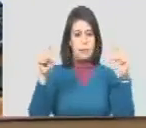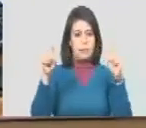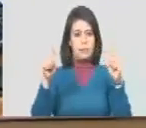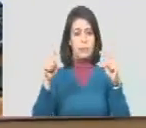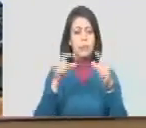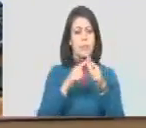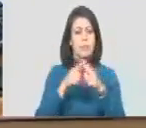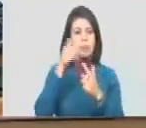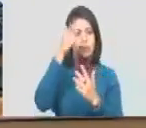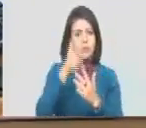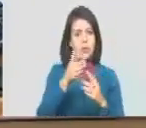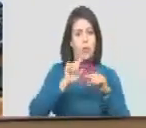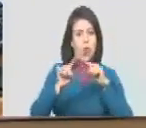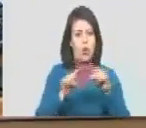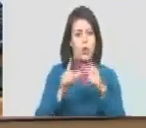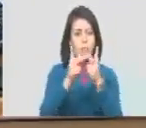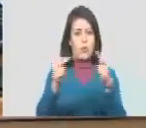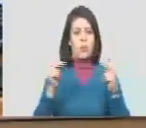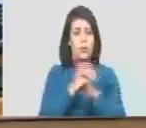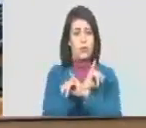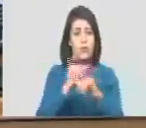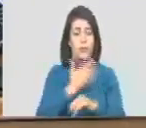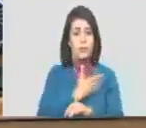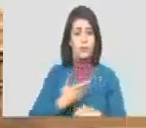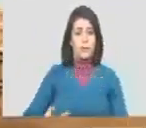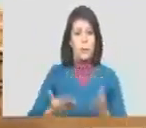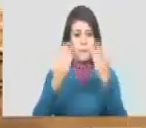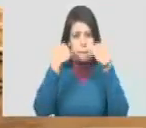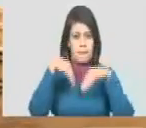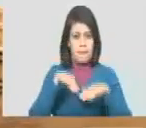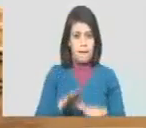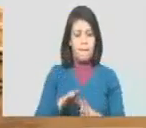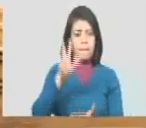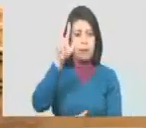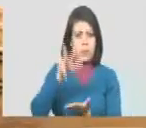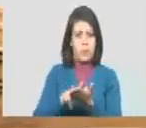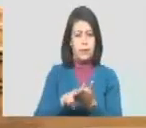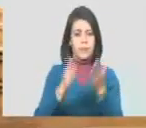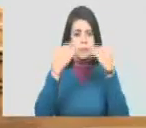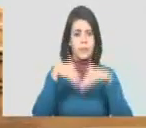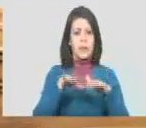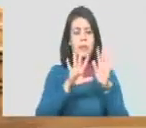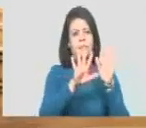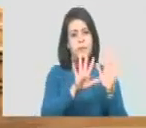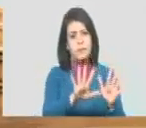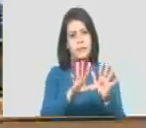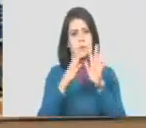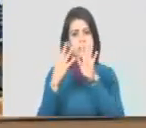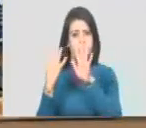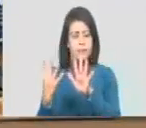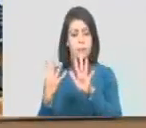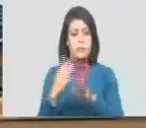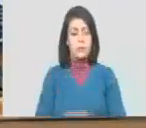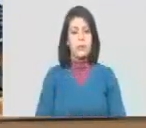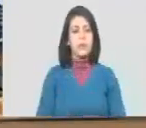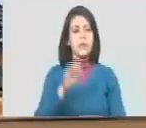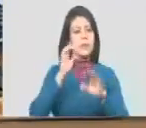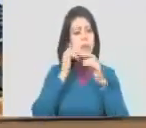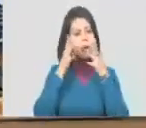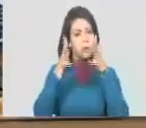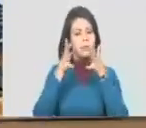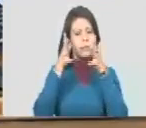interés general y de orden público. Es todo, señor presidente. En consideración. Aprobado. Siguiente. 29º. Se